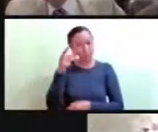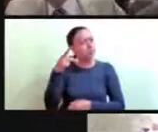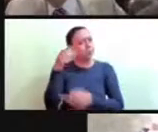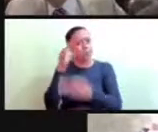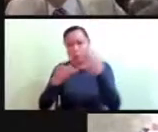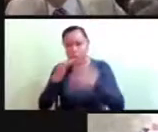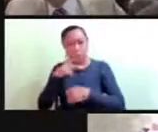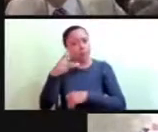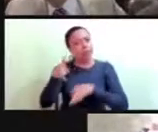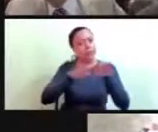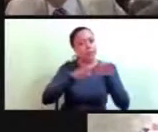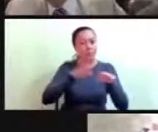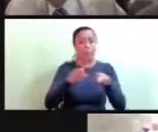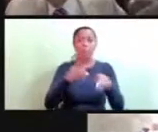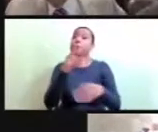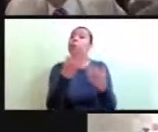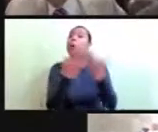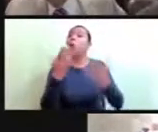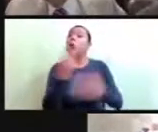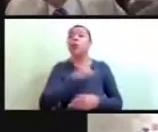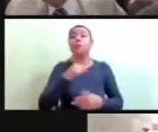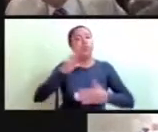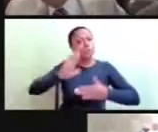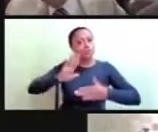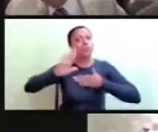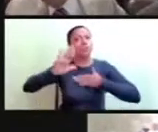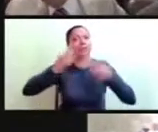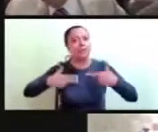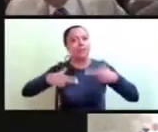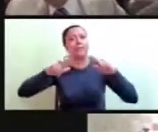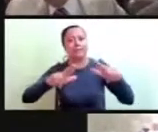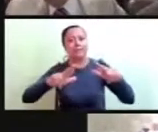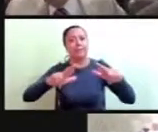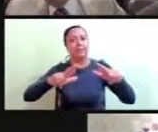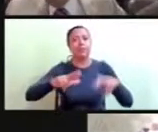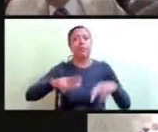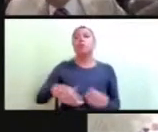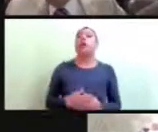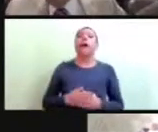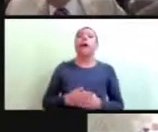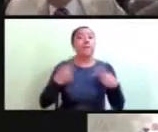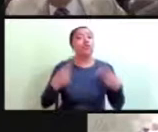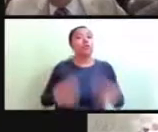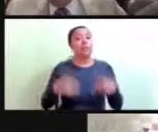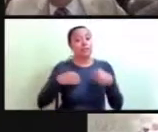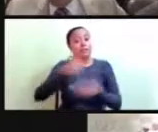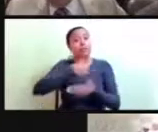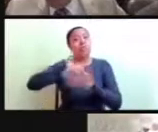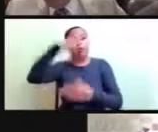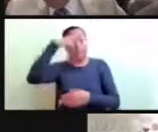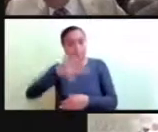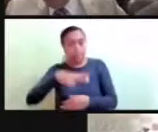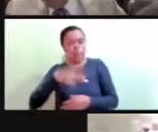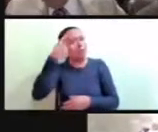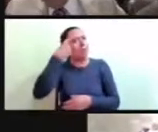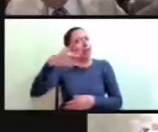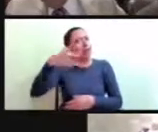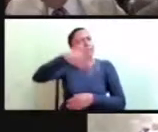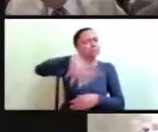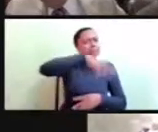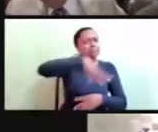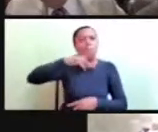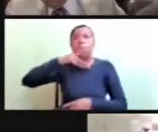Comprometámonos, además, como representantes de los habitantes de la ciudad, a buscar más y mejores formas de